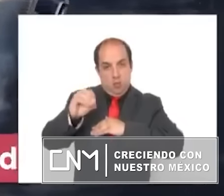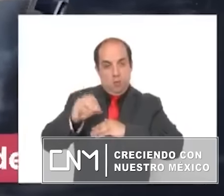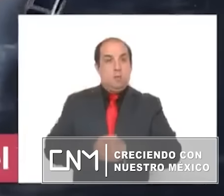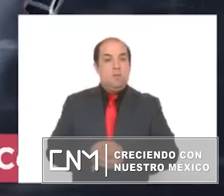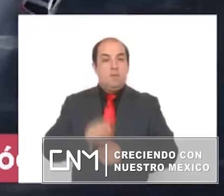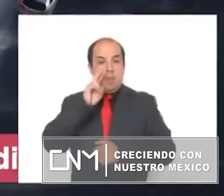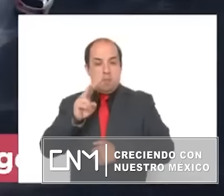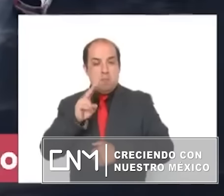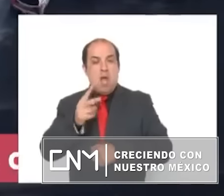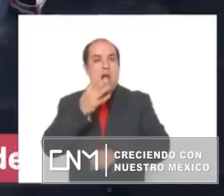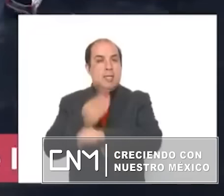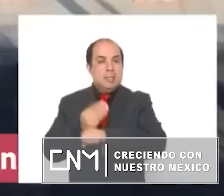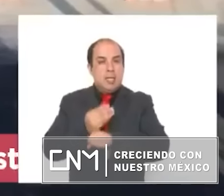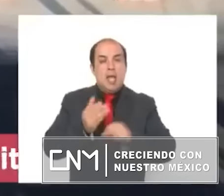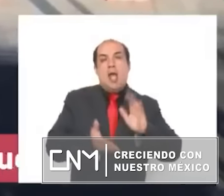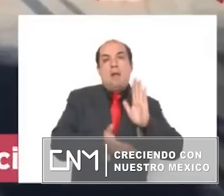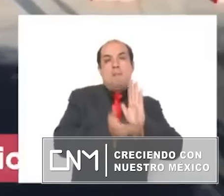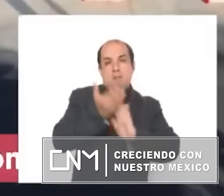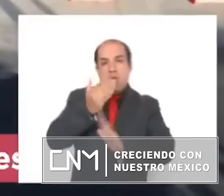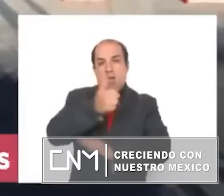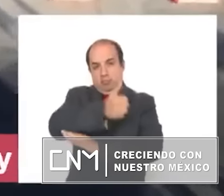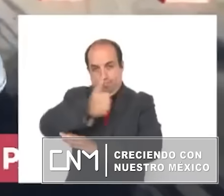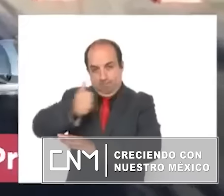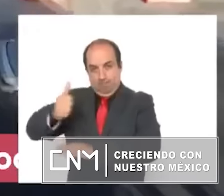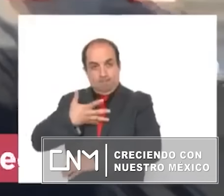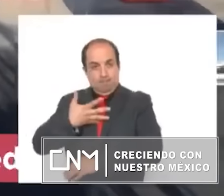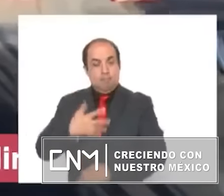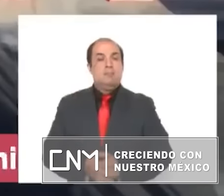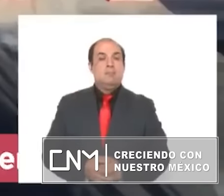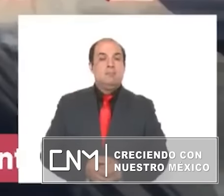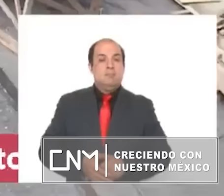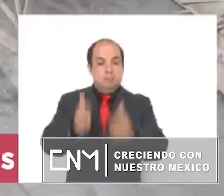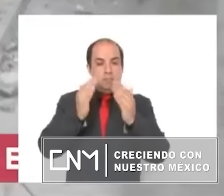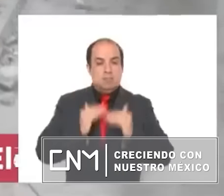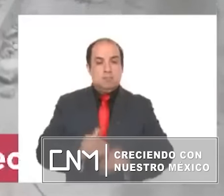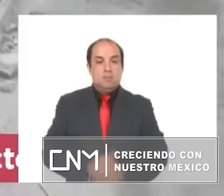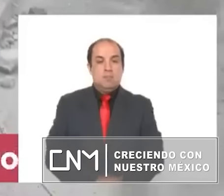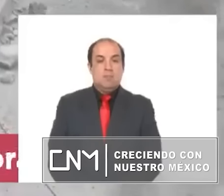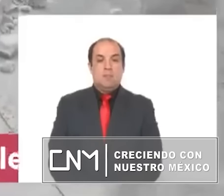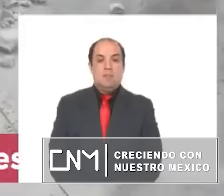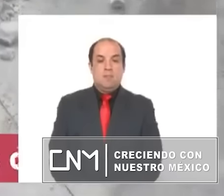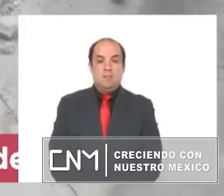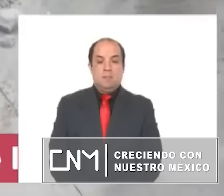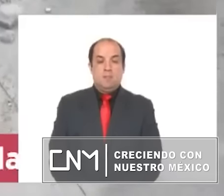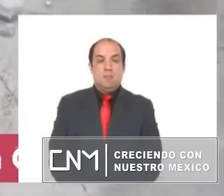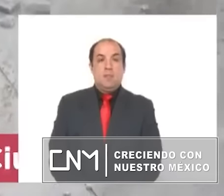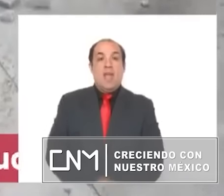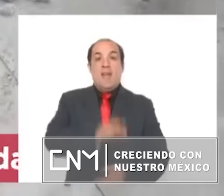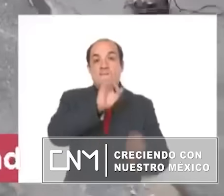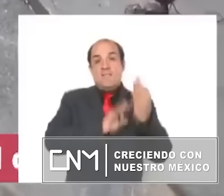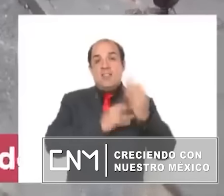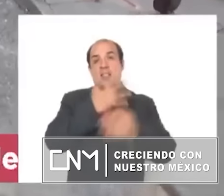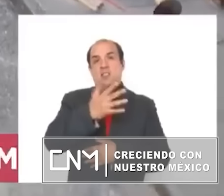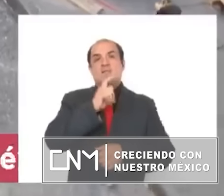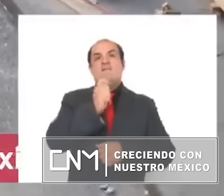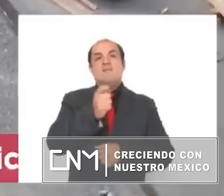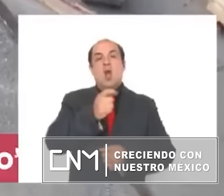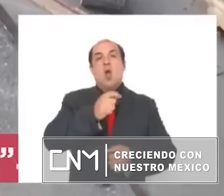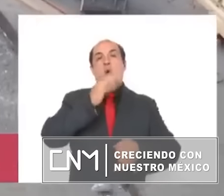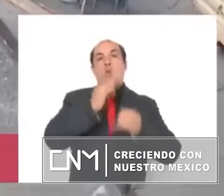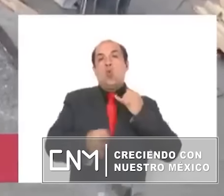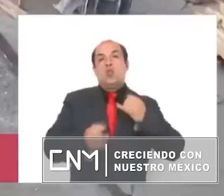intervención y el avance que traemos en cada una de ellas. Adelante. El Frente 5, que es la última estación,